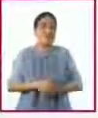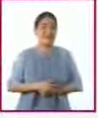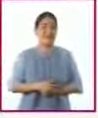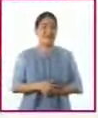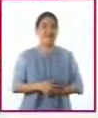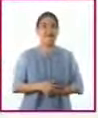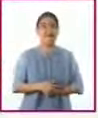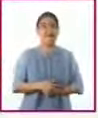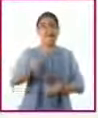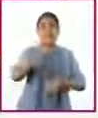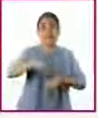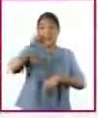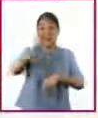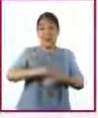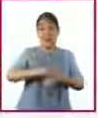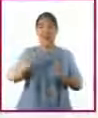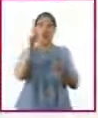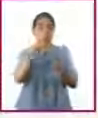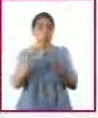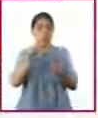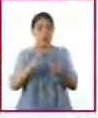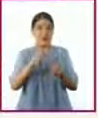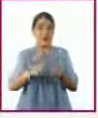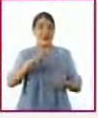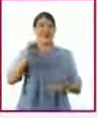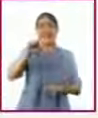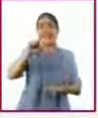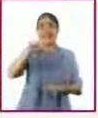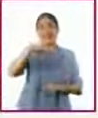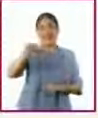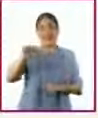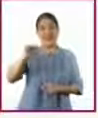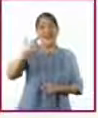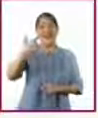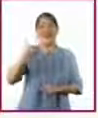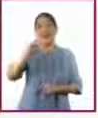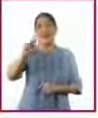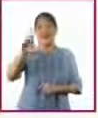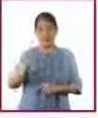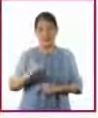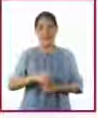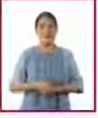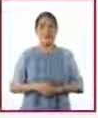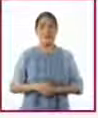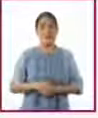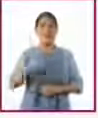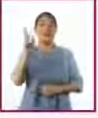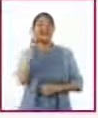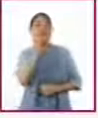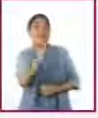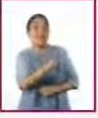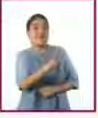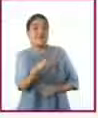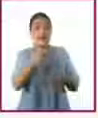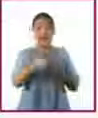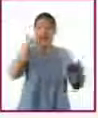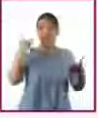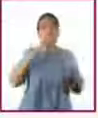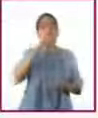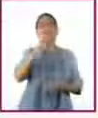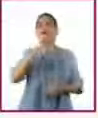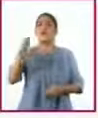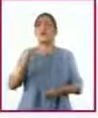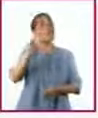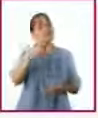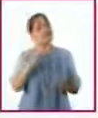La semana de colores, de Elena Garro. Y me miró. Antes nunca me había